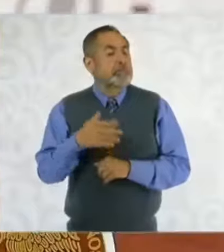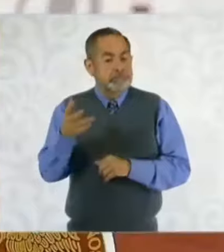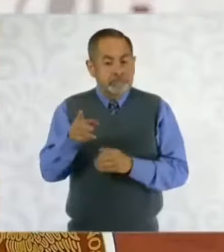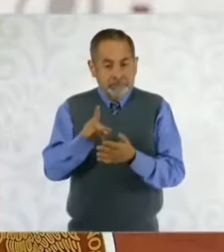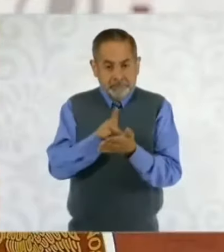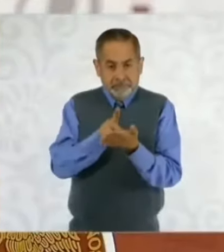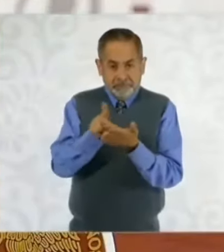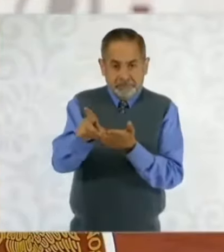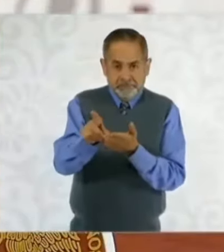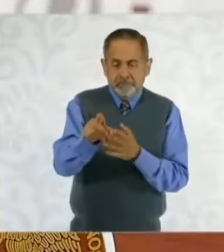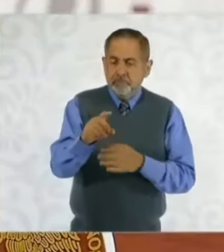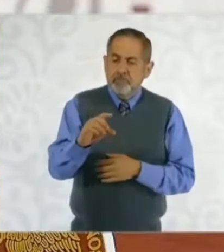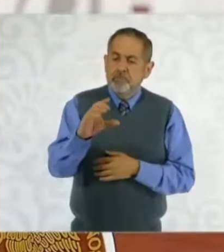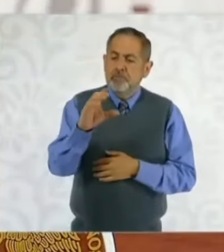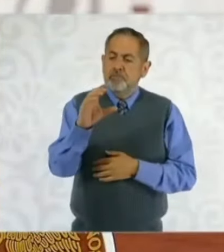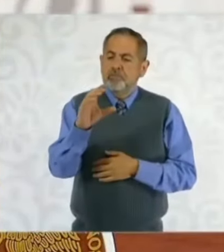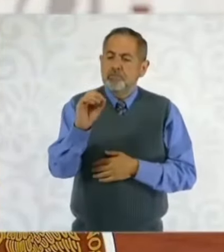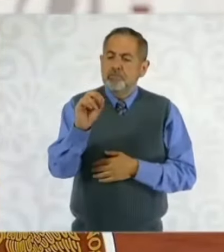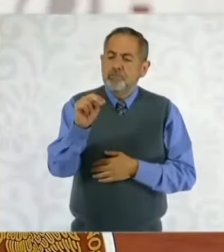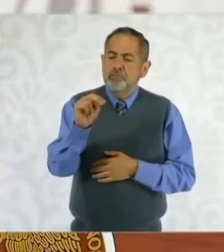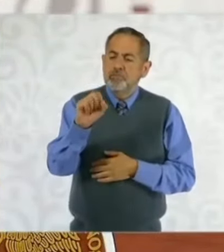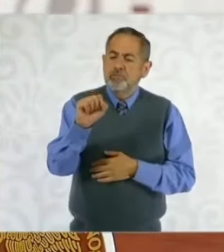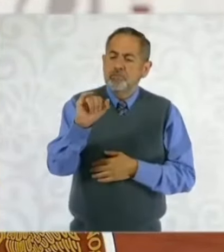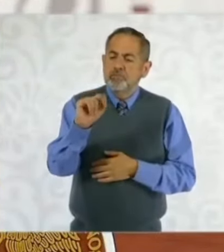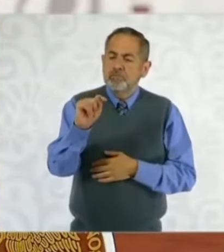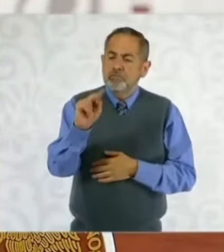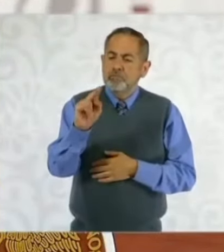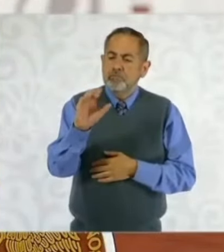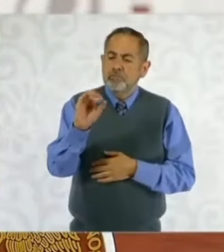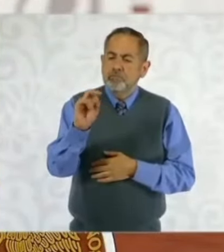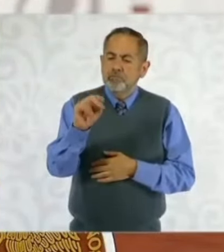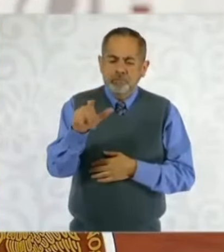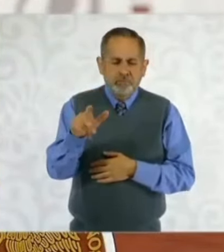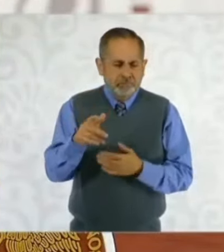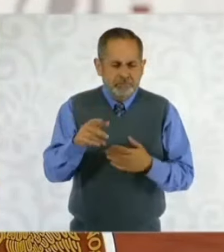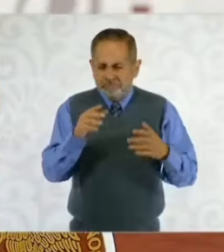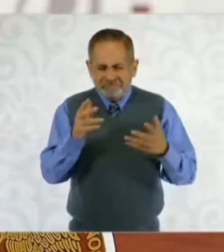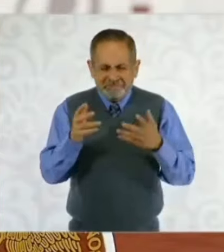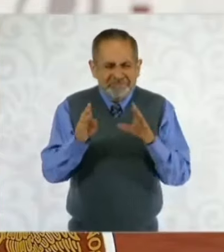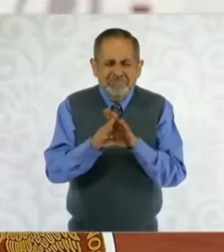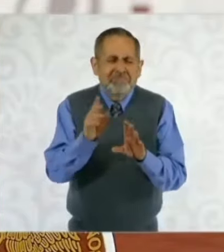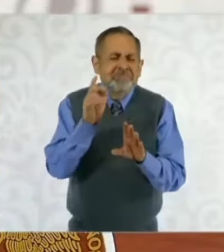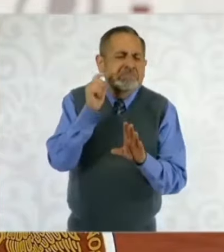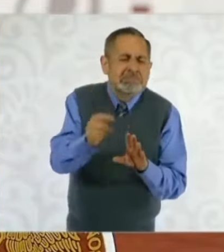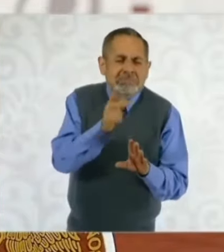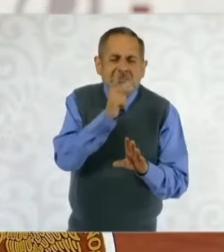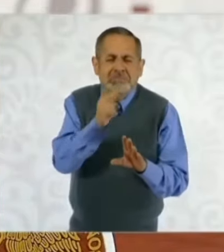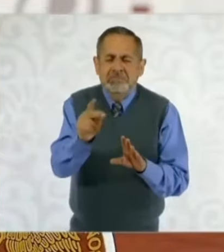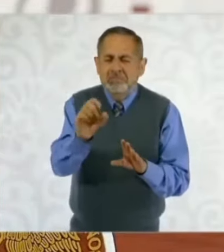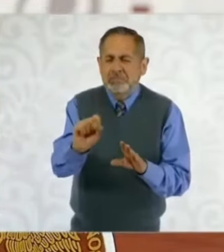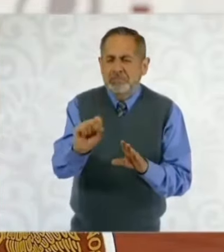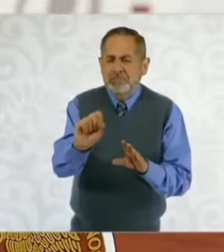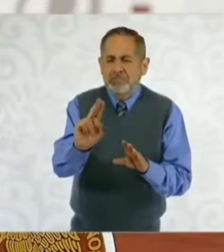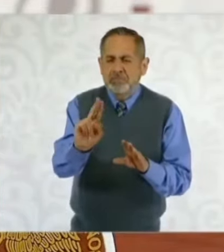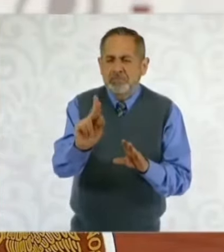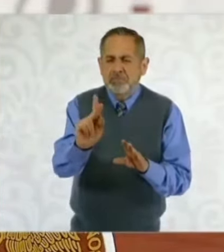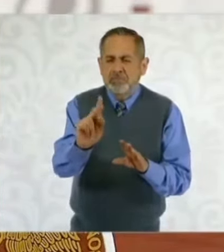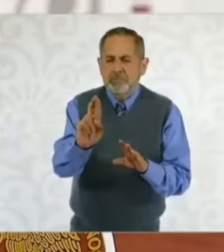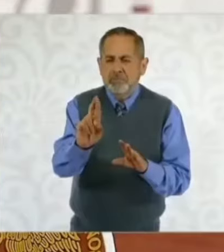se llama supremacía constitucional. ¿Qué es la supremacía constitucional? Habrá que